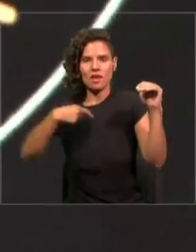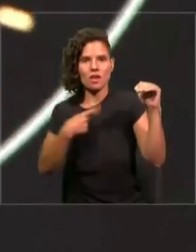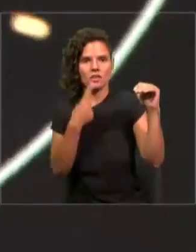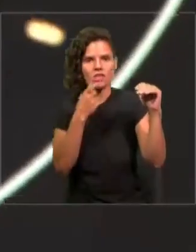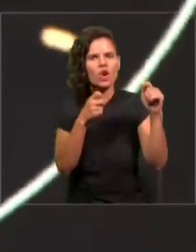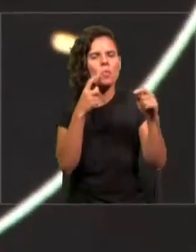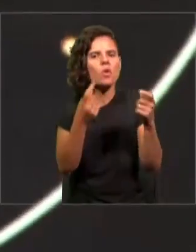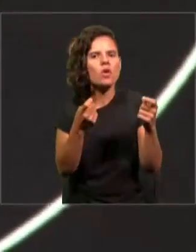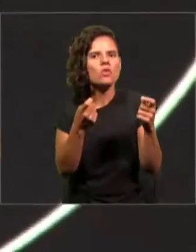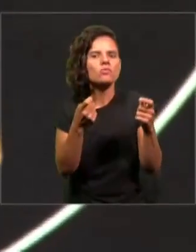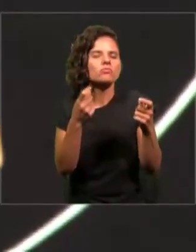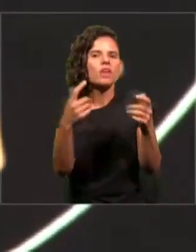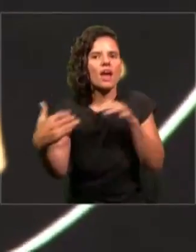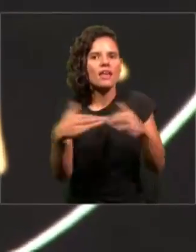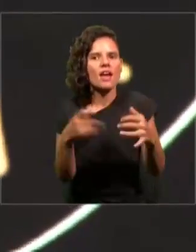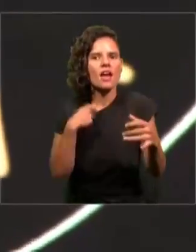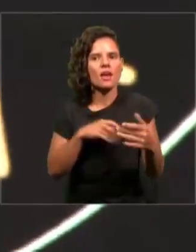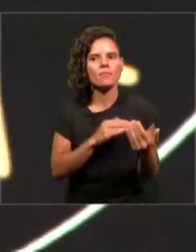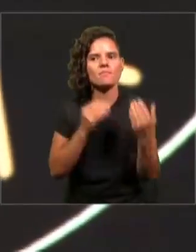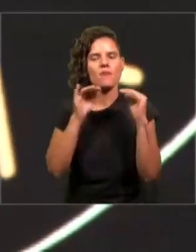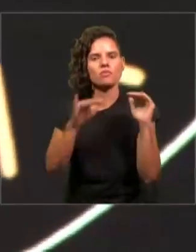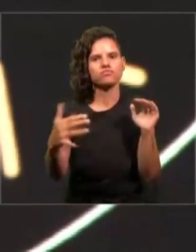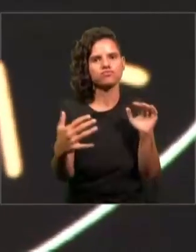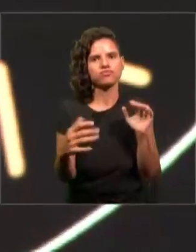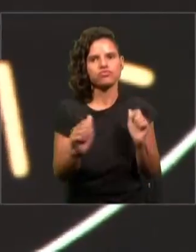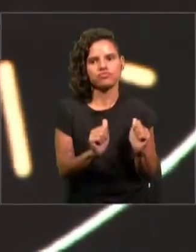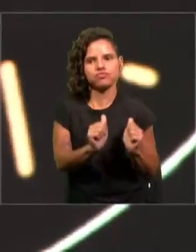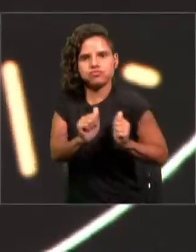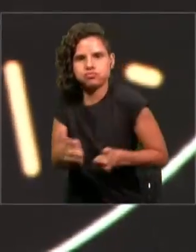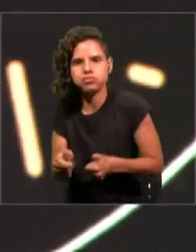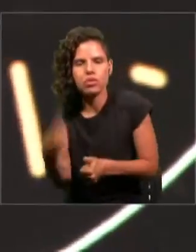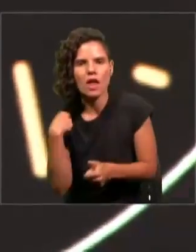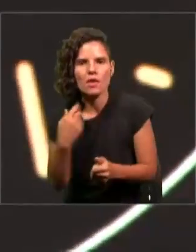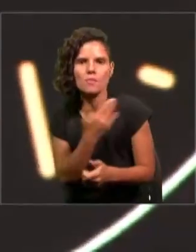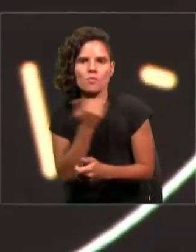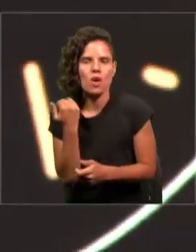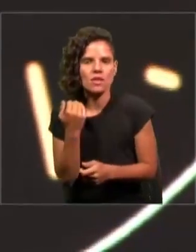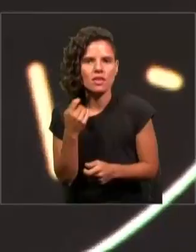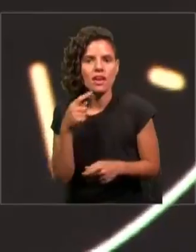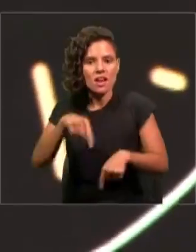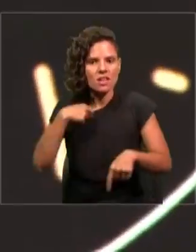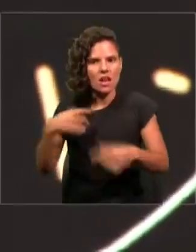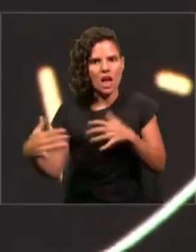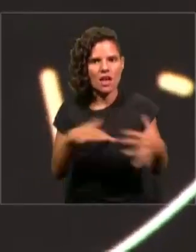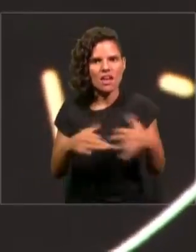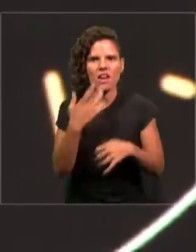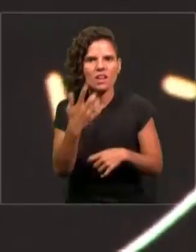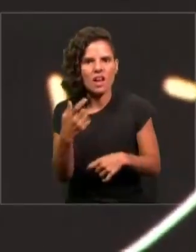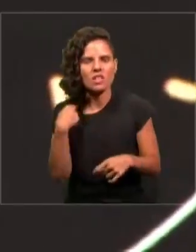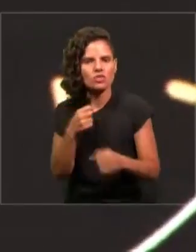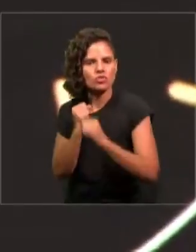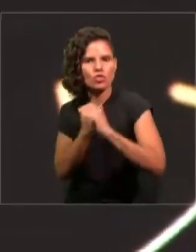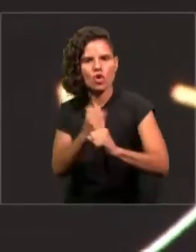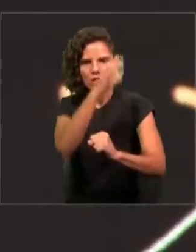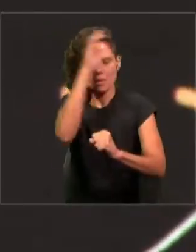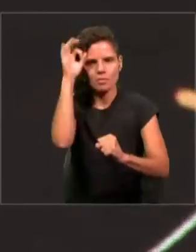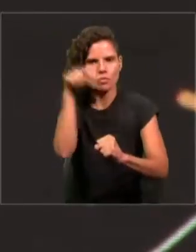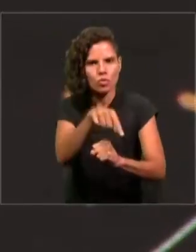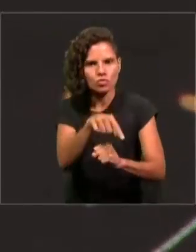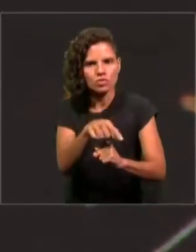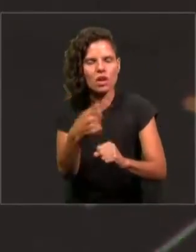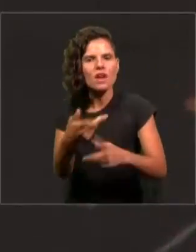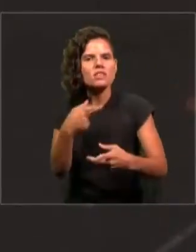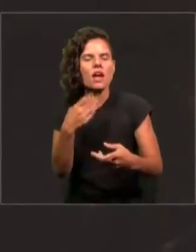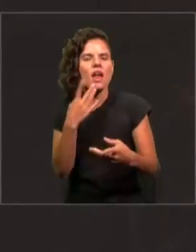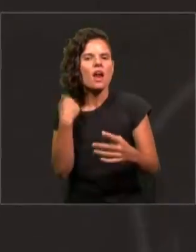1868 como la guerra a muerte, ¿no? ¿Qué es la guerra a muerte? No es la guerra al español. De la península, dice él, son los mapuches. Esa es nuestra península entre